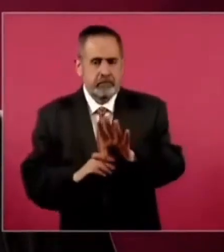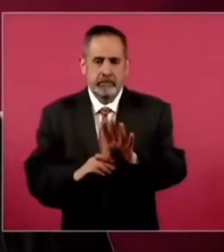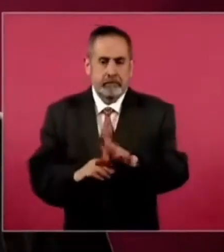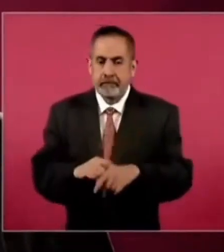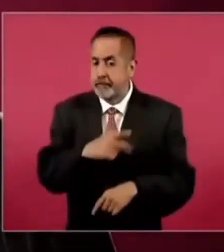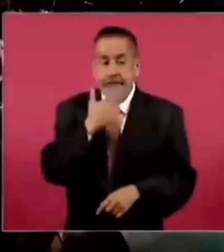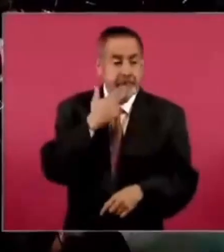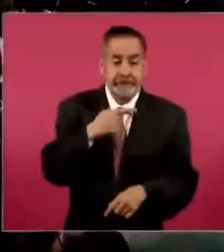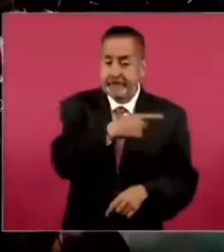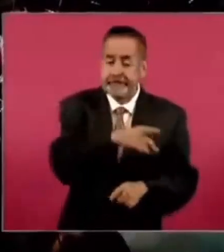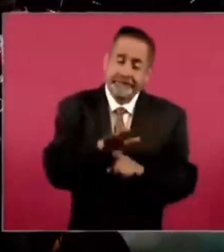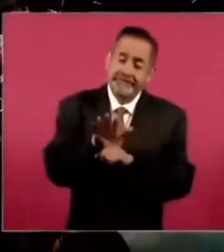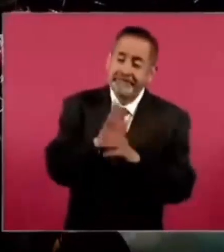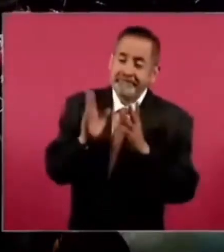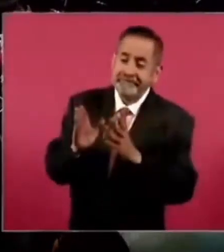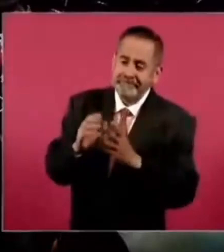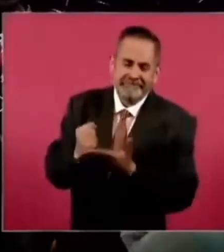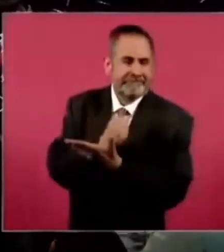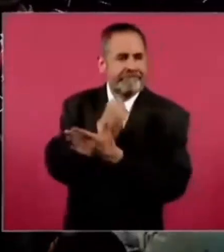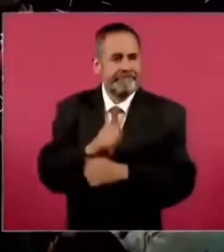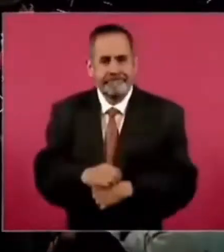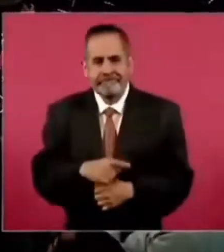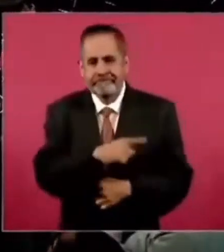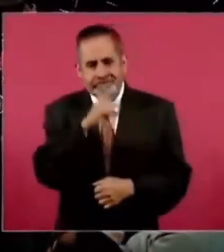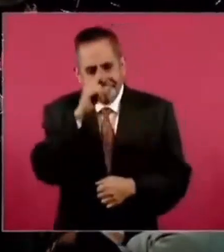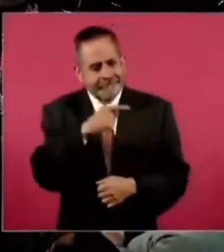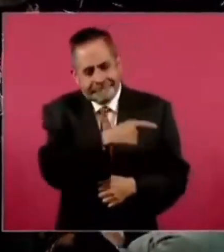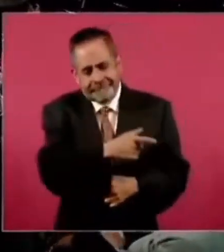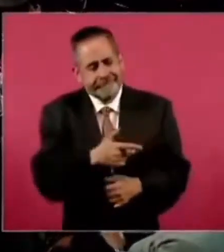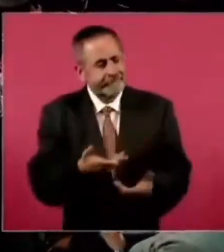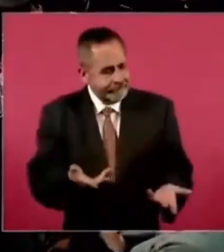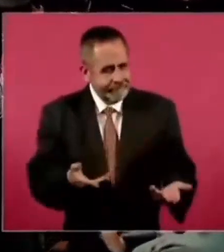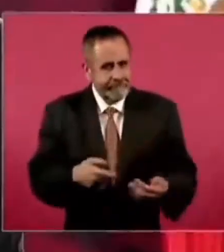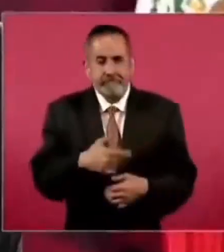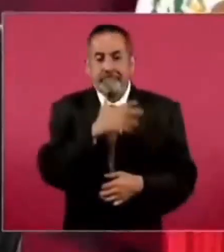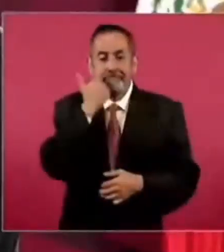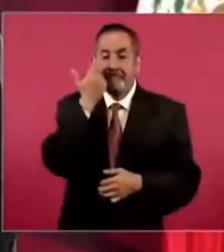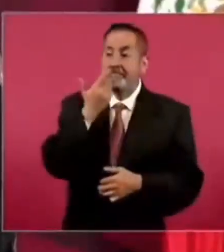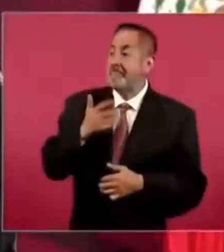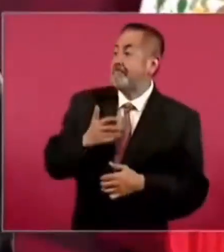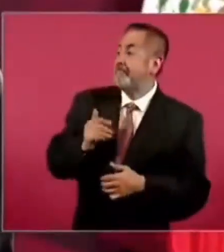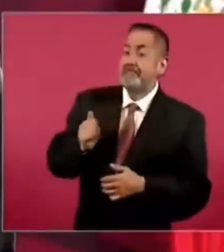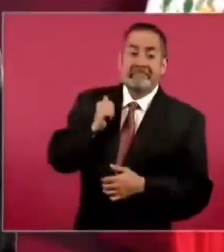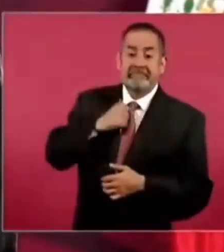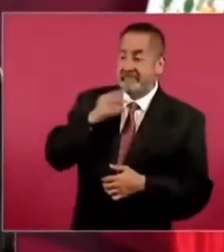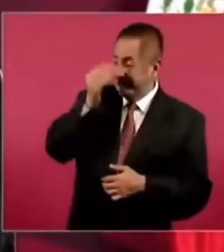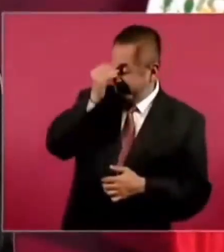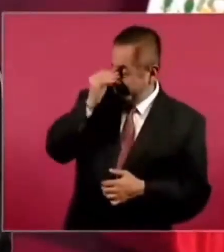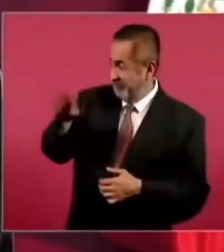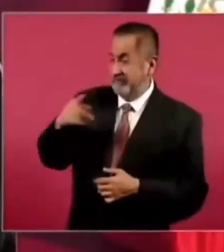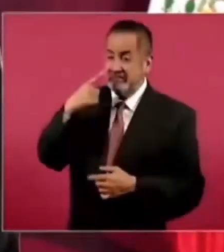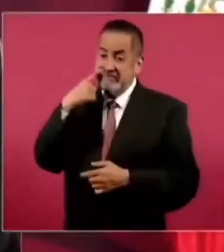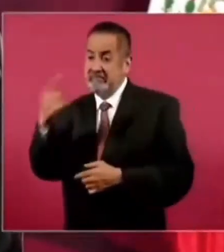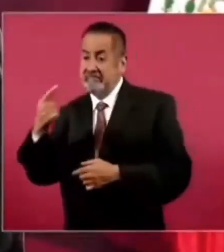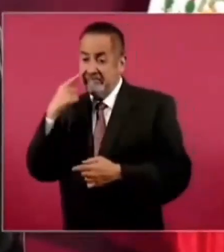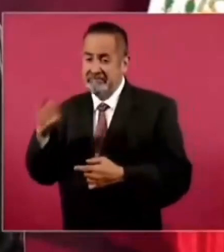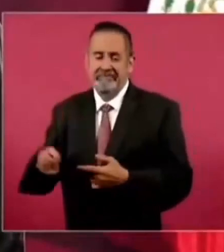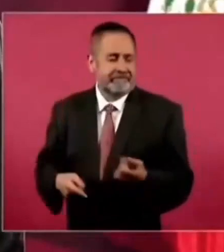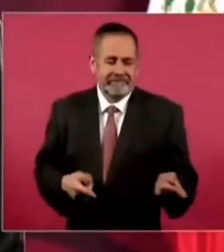funcionó a los que quisieron sacar raja política. No les funcionó.